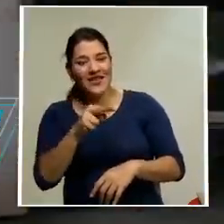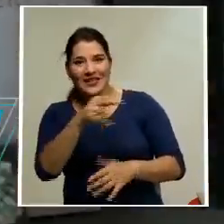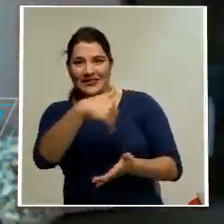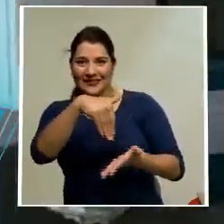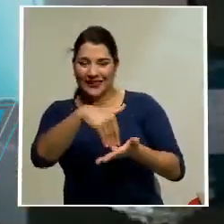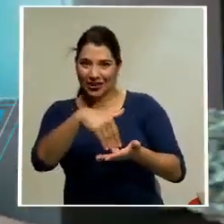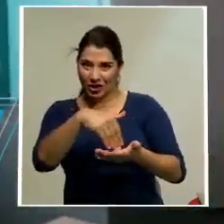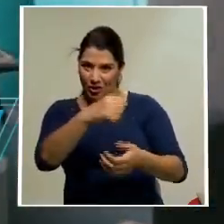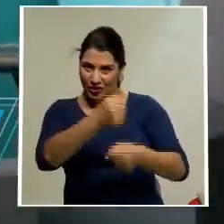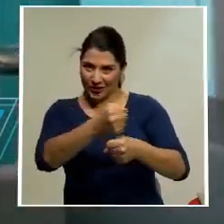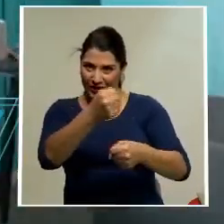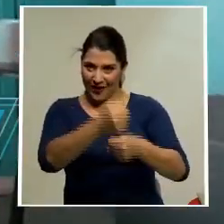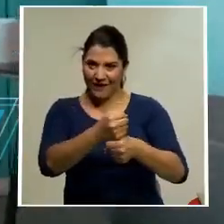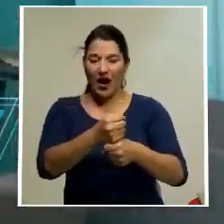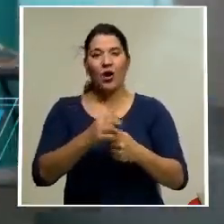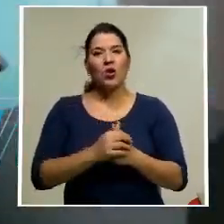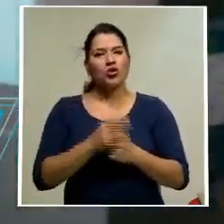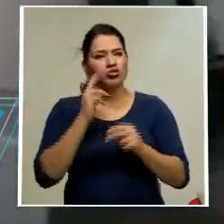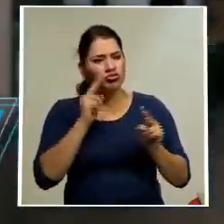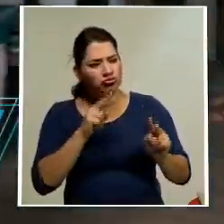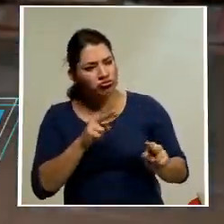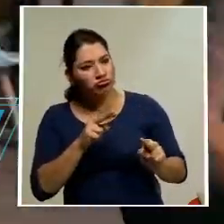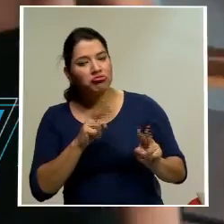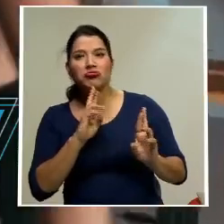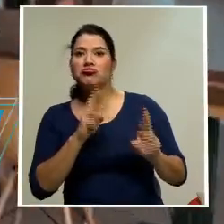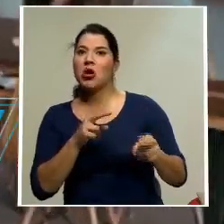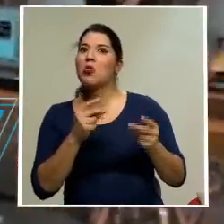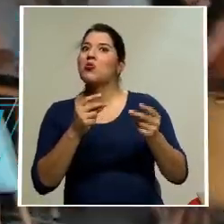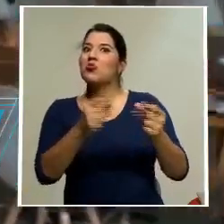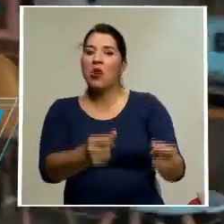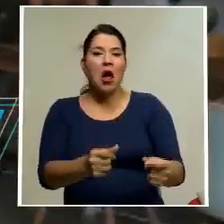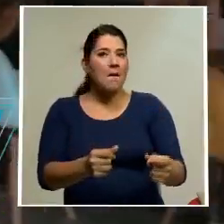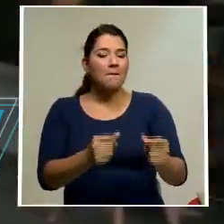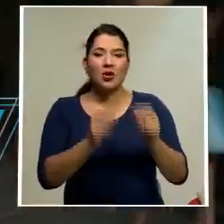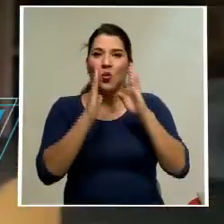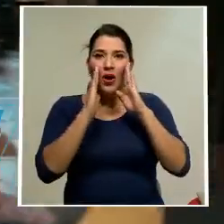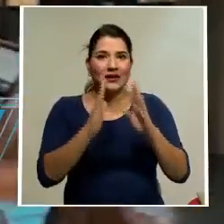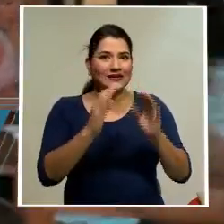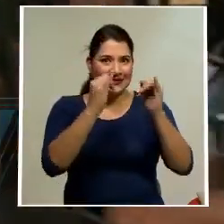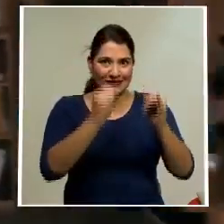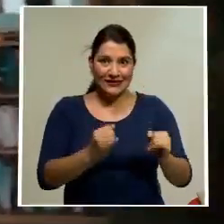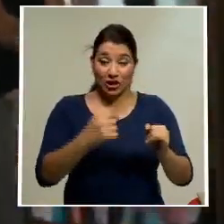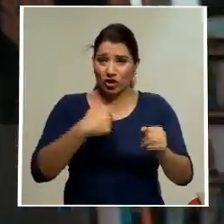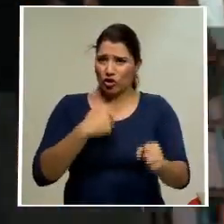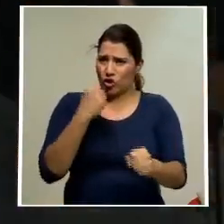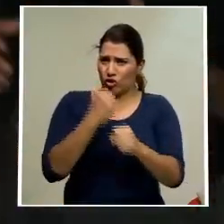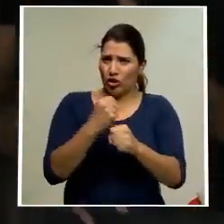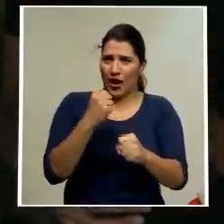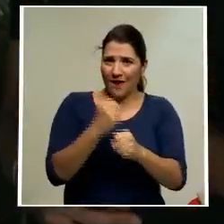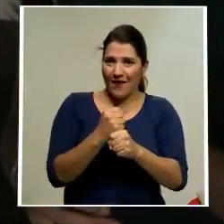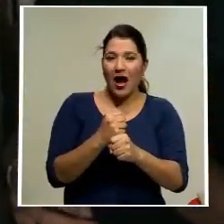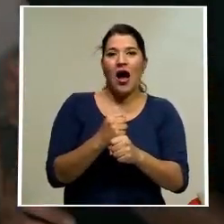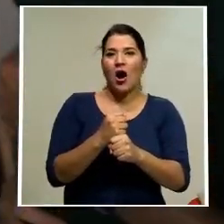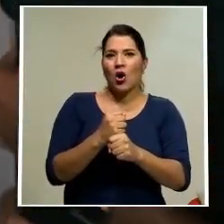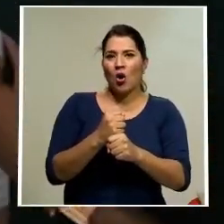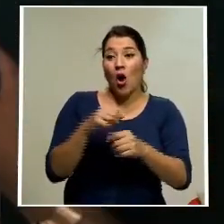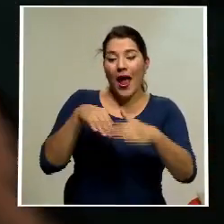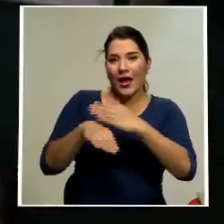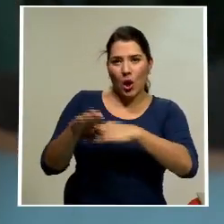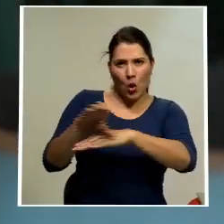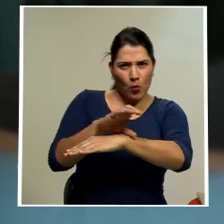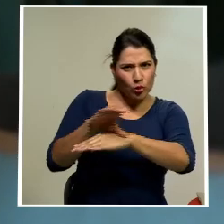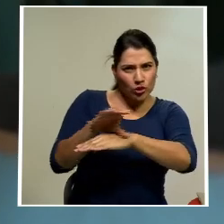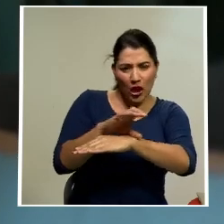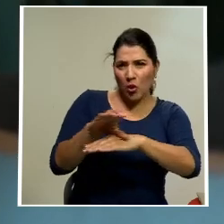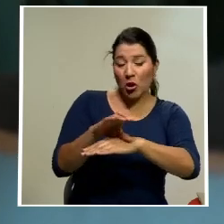encontré que la respuesta fue bastante rápida y personalizada. Realizo mi trabajo como animador digital de forma remota y